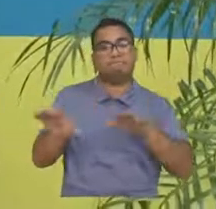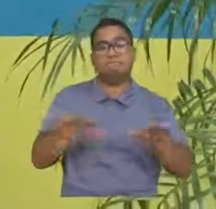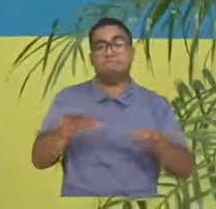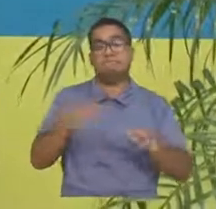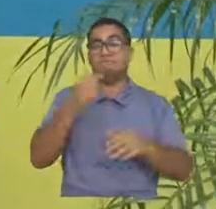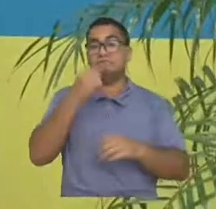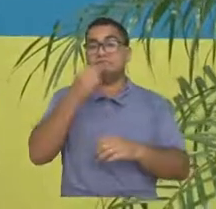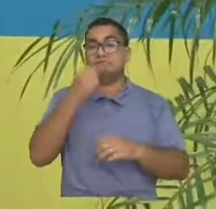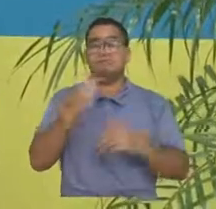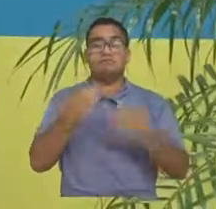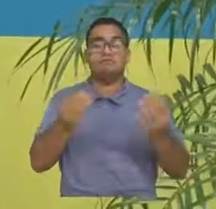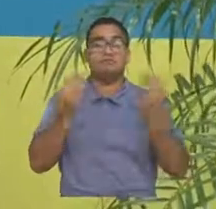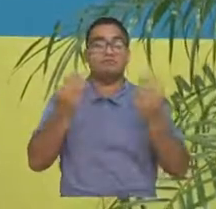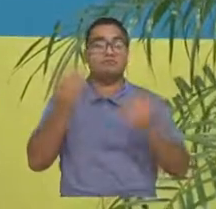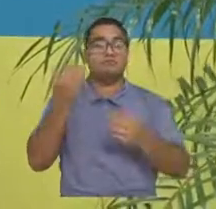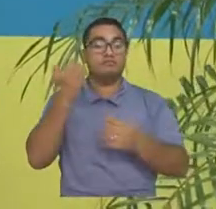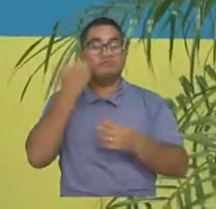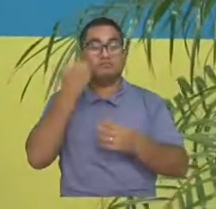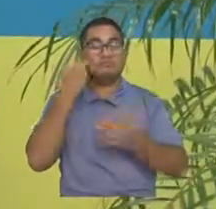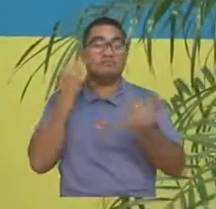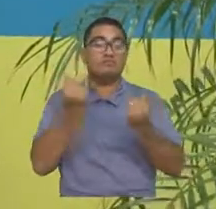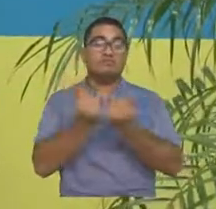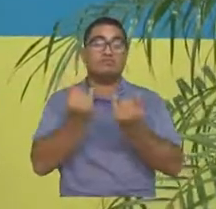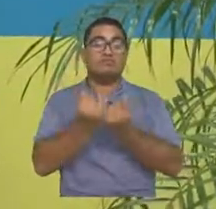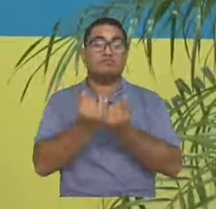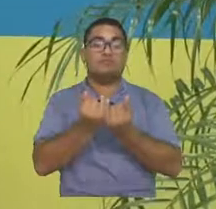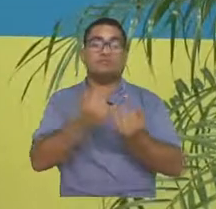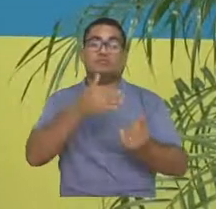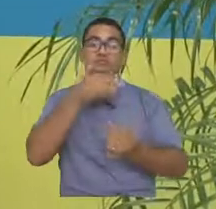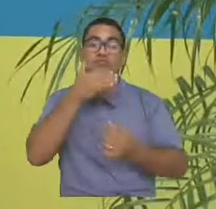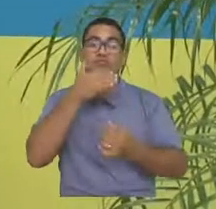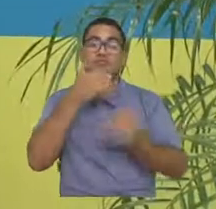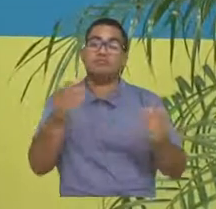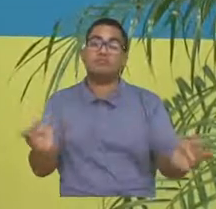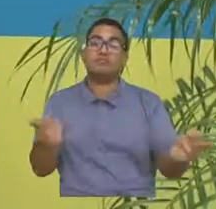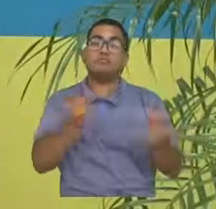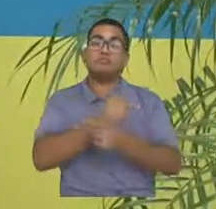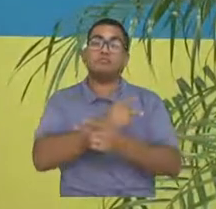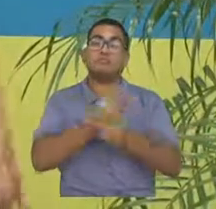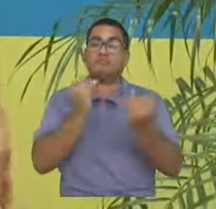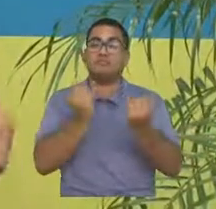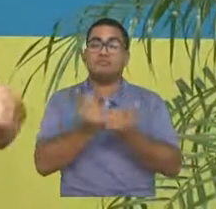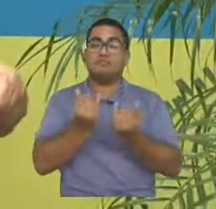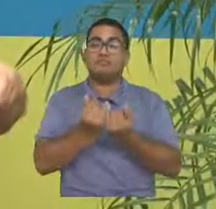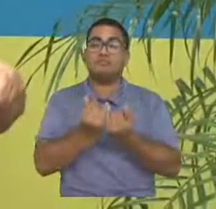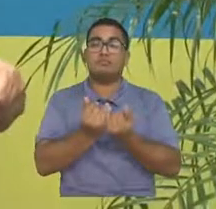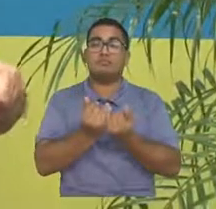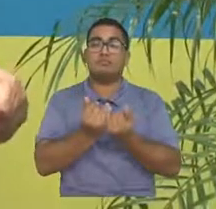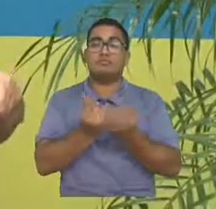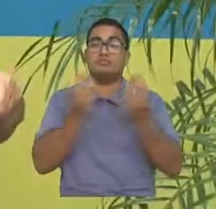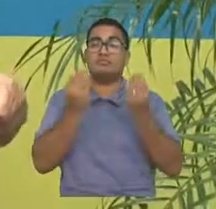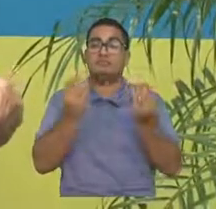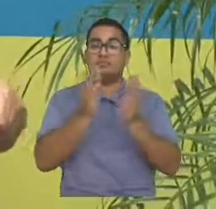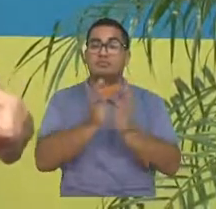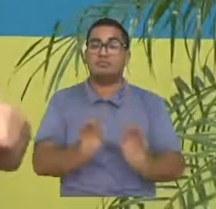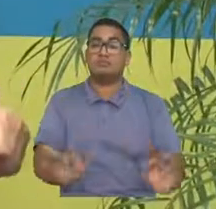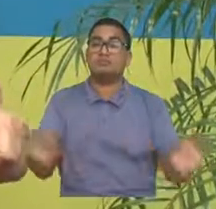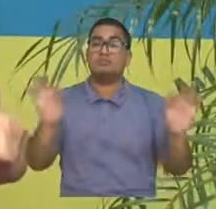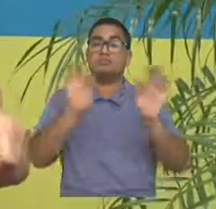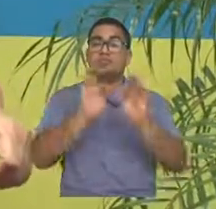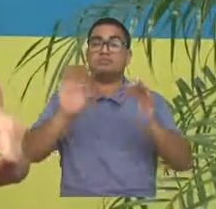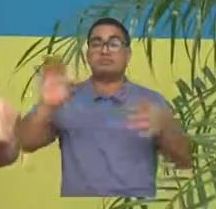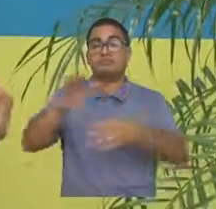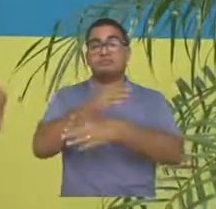hacer tanto daño como que tengo una catástrofe grande, igual. Oh, muy interesante. Porque son gotitas que se